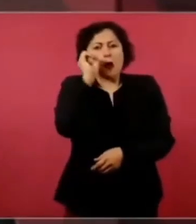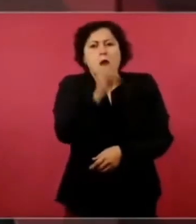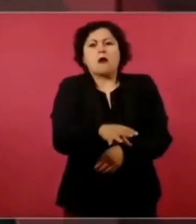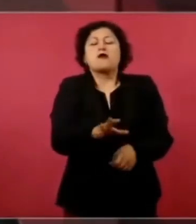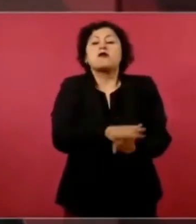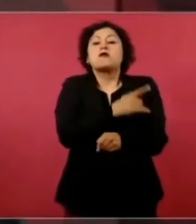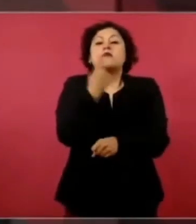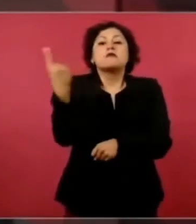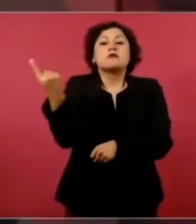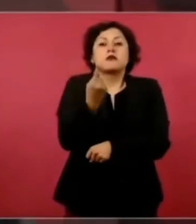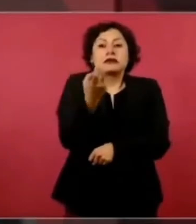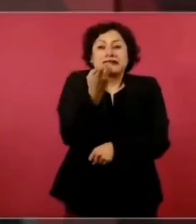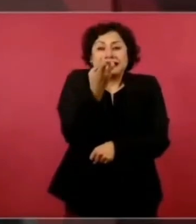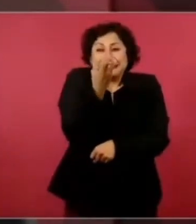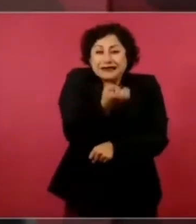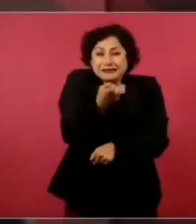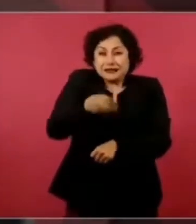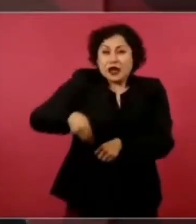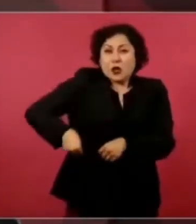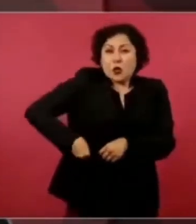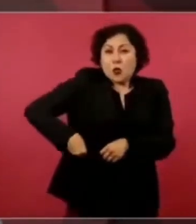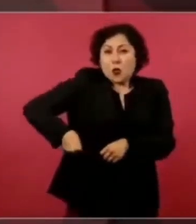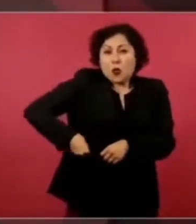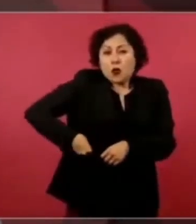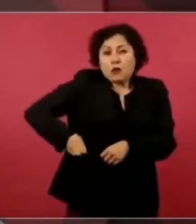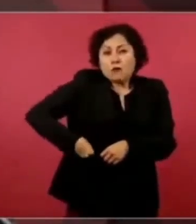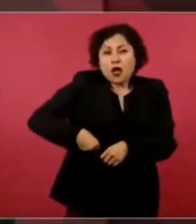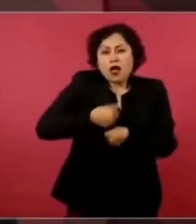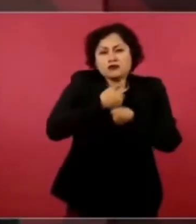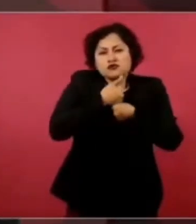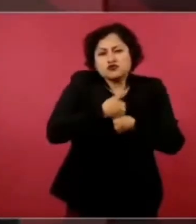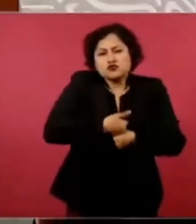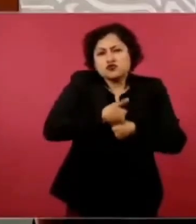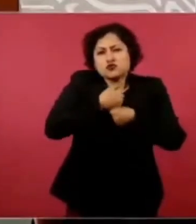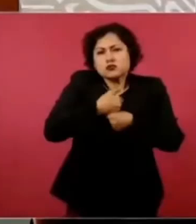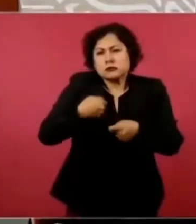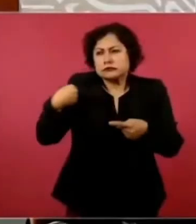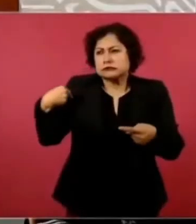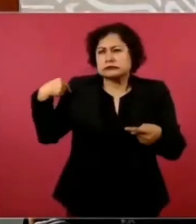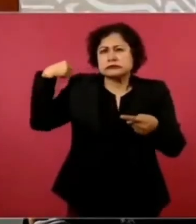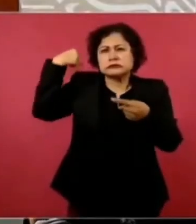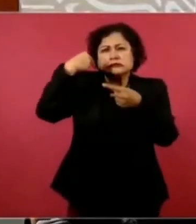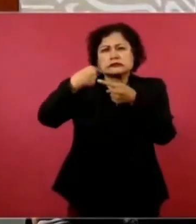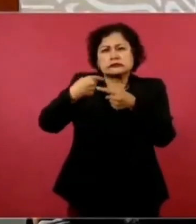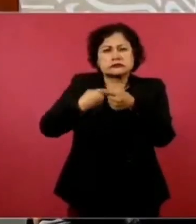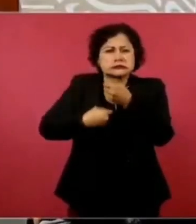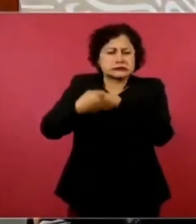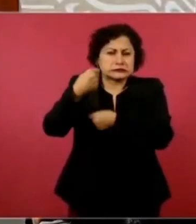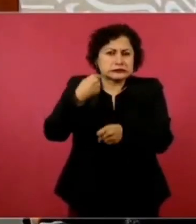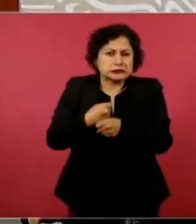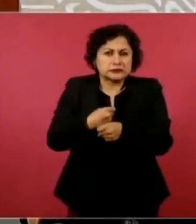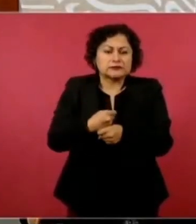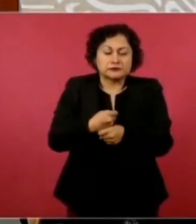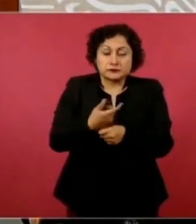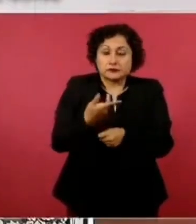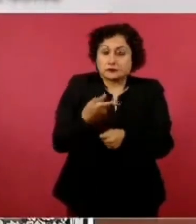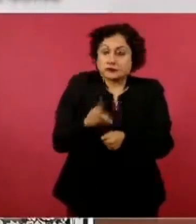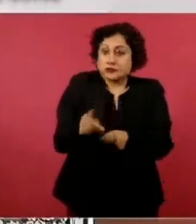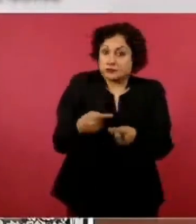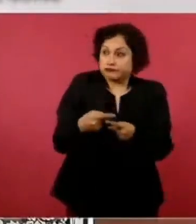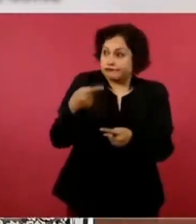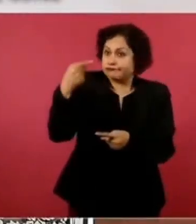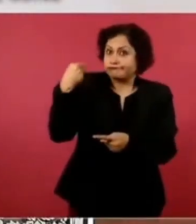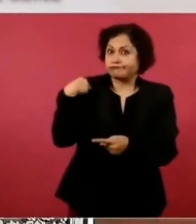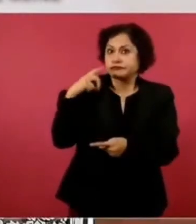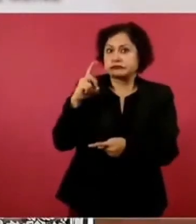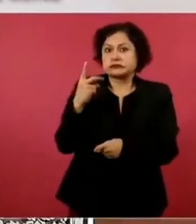histórico. Y en los últimos 30 y tantos años la cosa se empeoró porque los neoliberales no